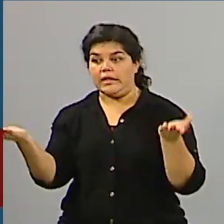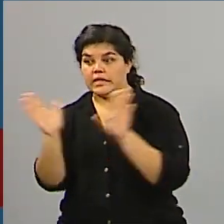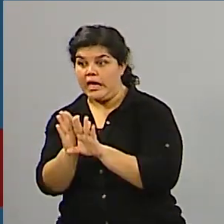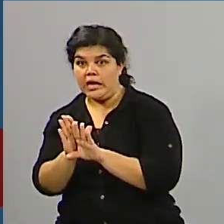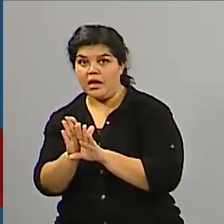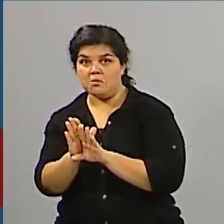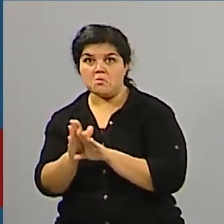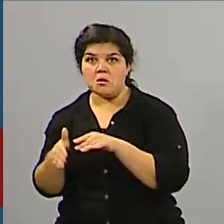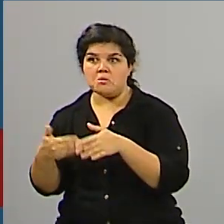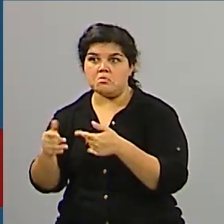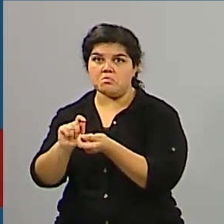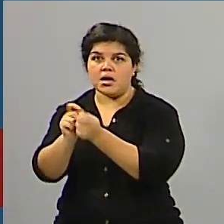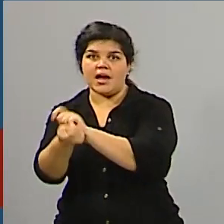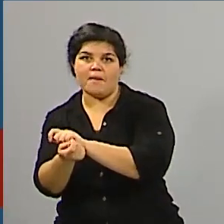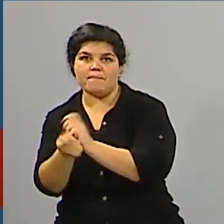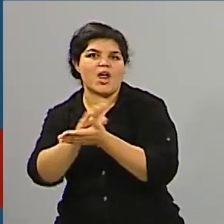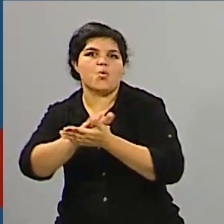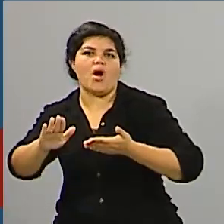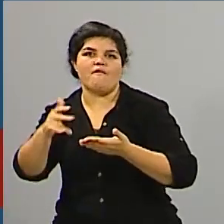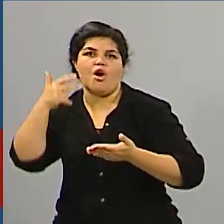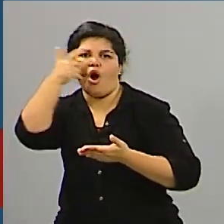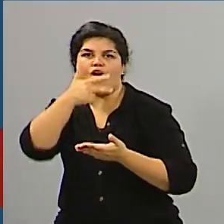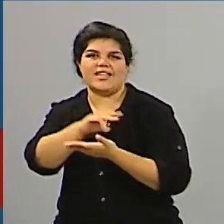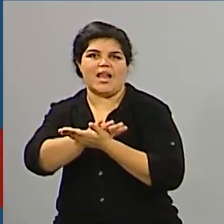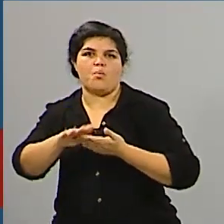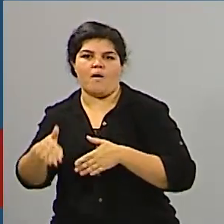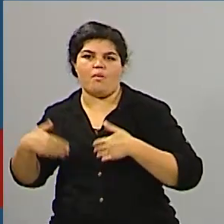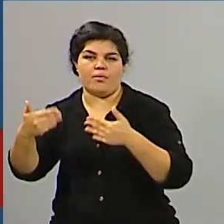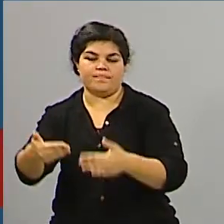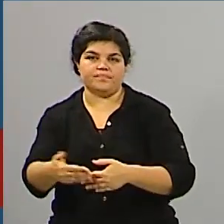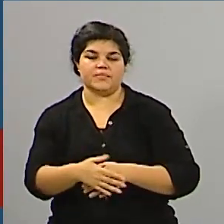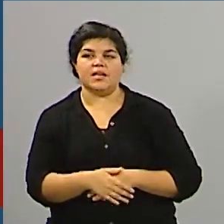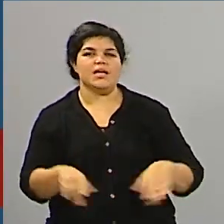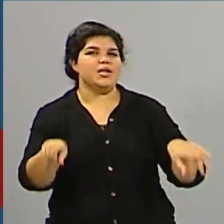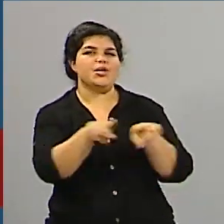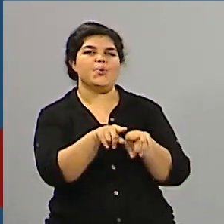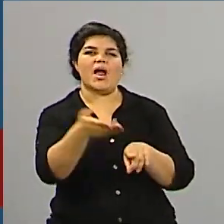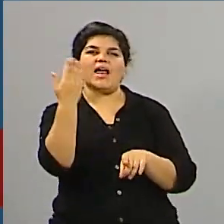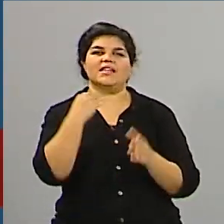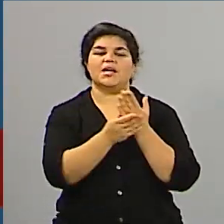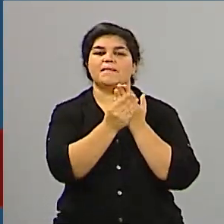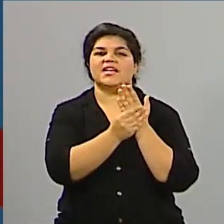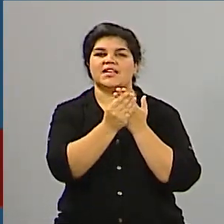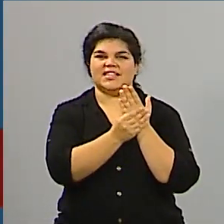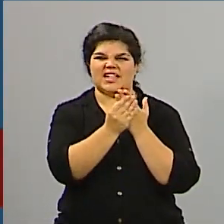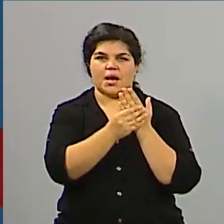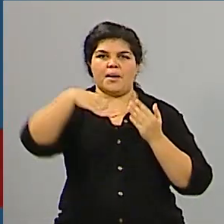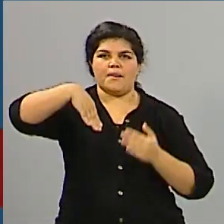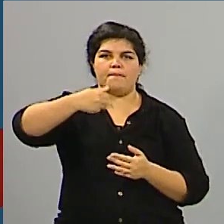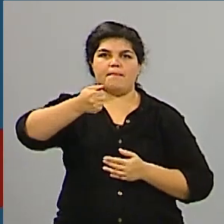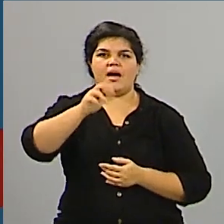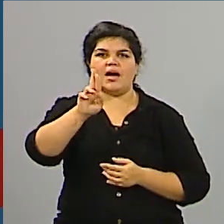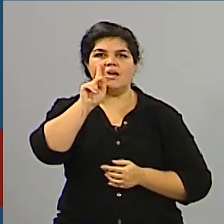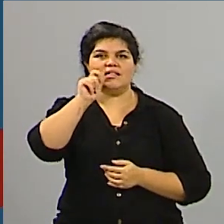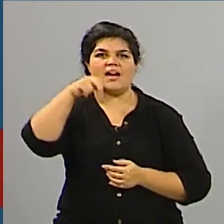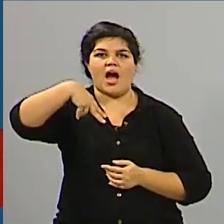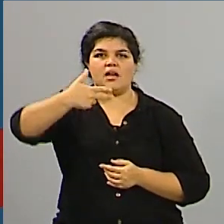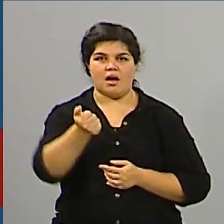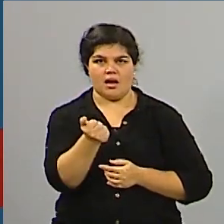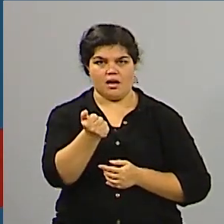no serían la hotelería formalmente como estamos nosotros. Entonces, bueno, la verdad que a nivel hotelería no lo